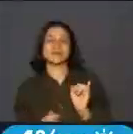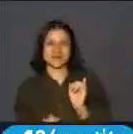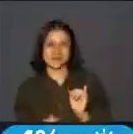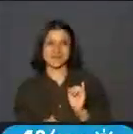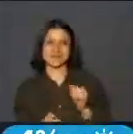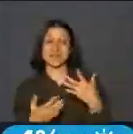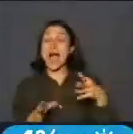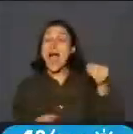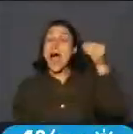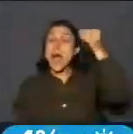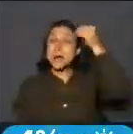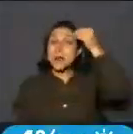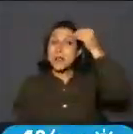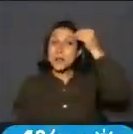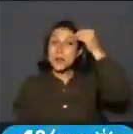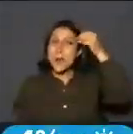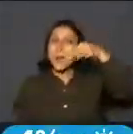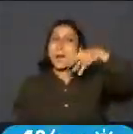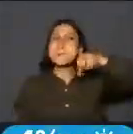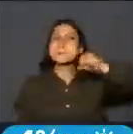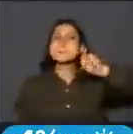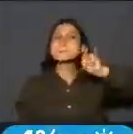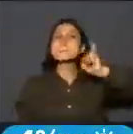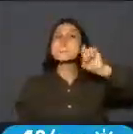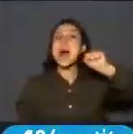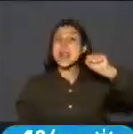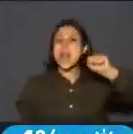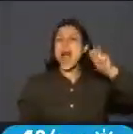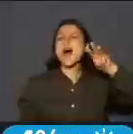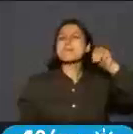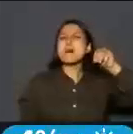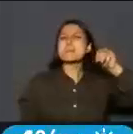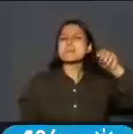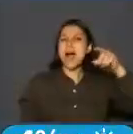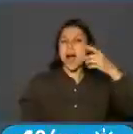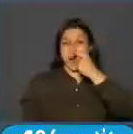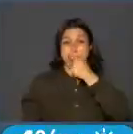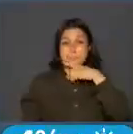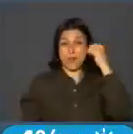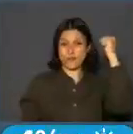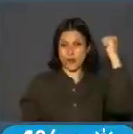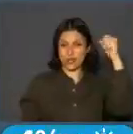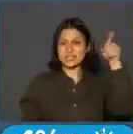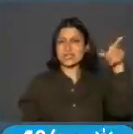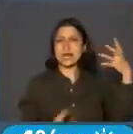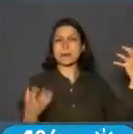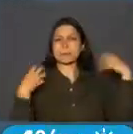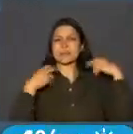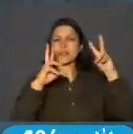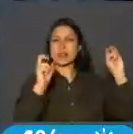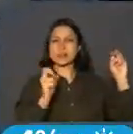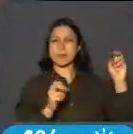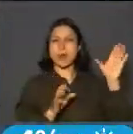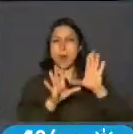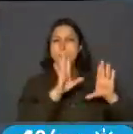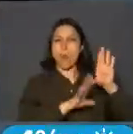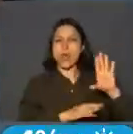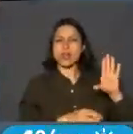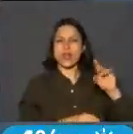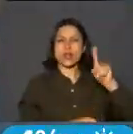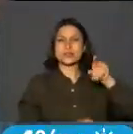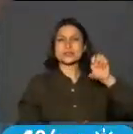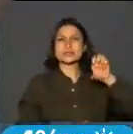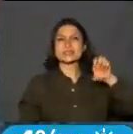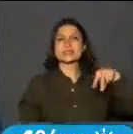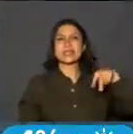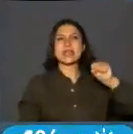Recordemos que María Soledad Font, la madre del presidente, es cuidadora del Sename y por lo tanto él es parte